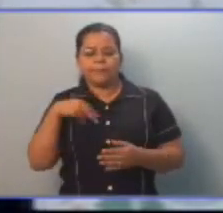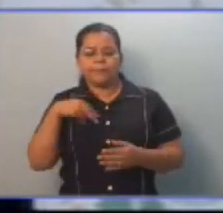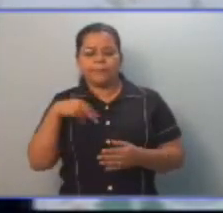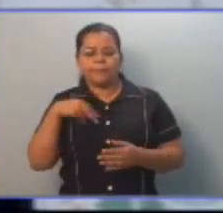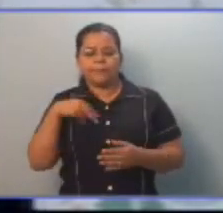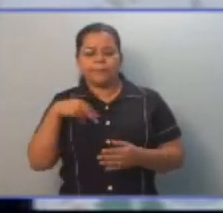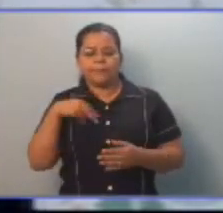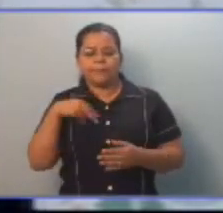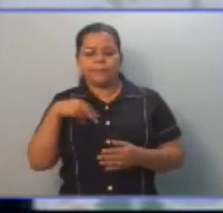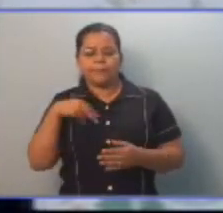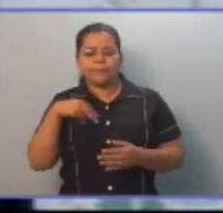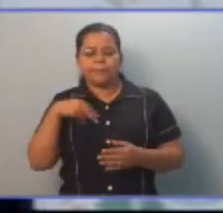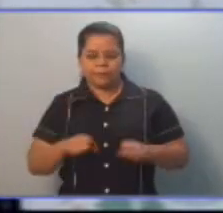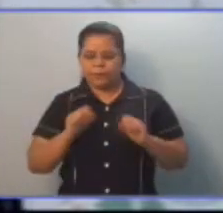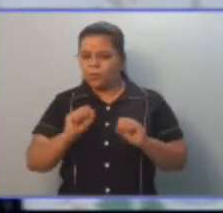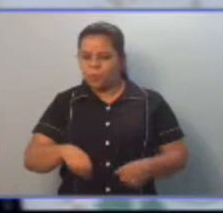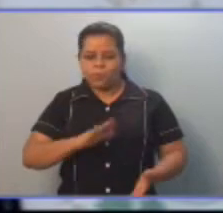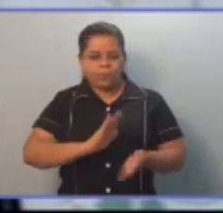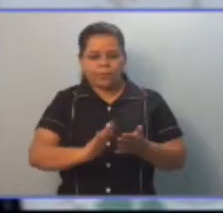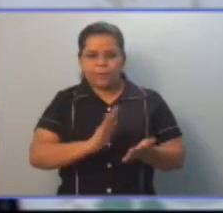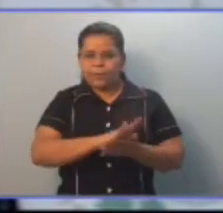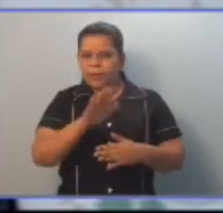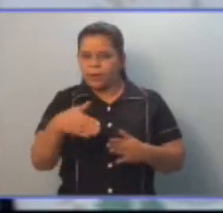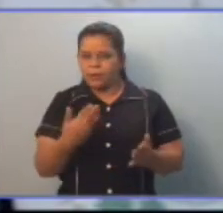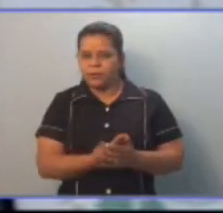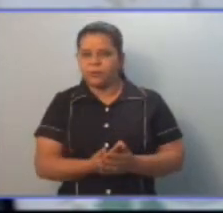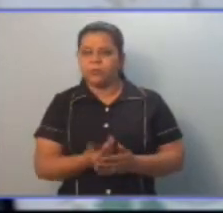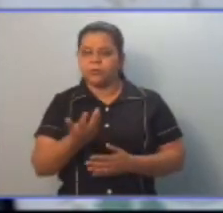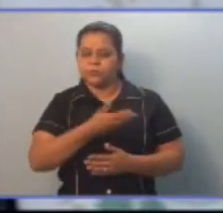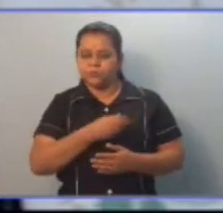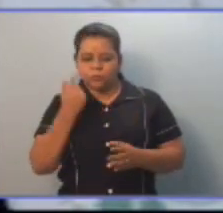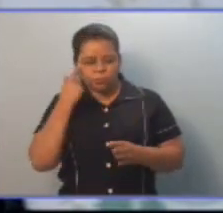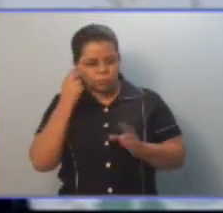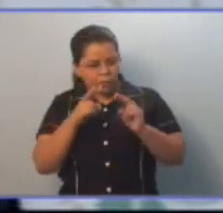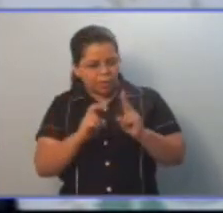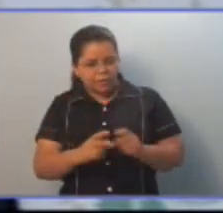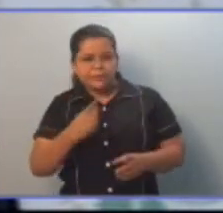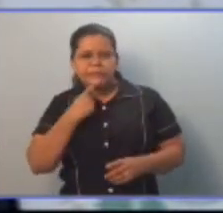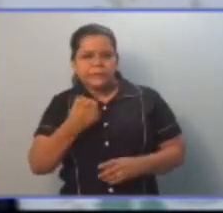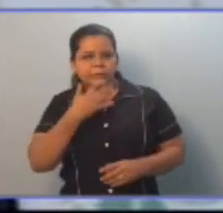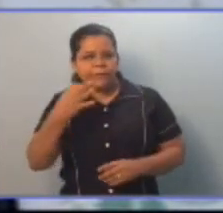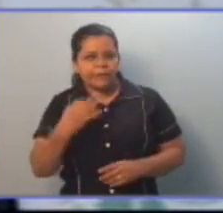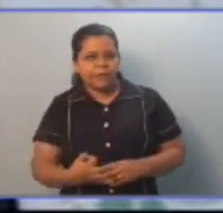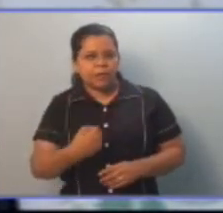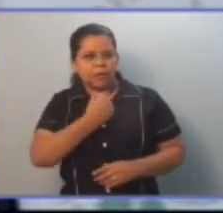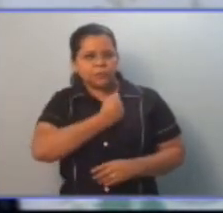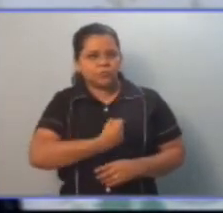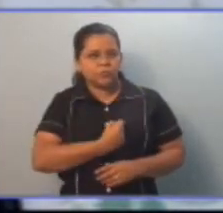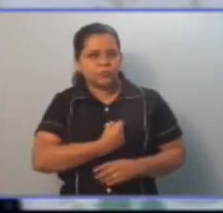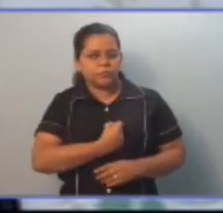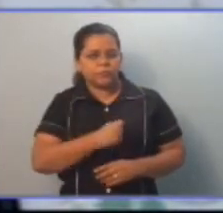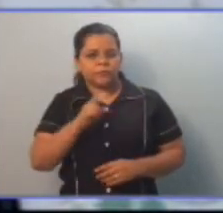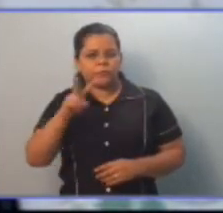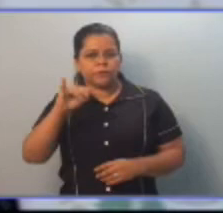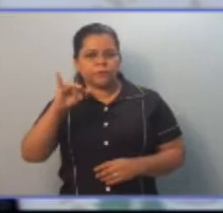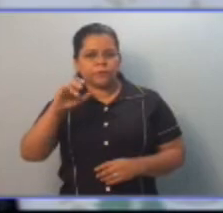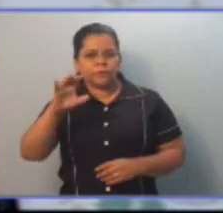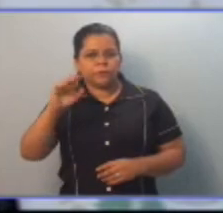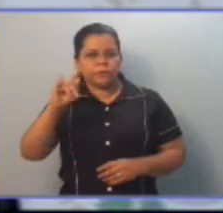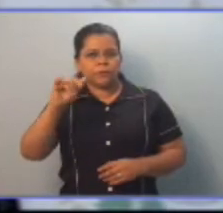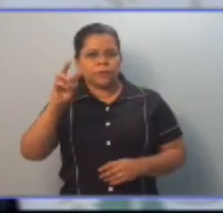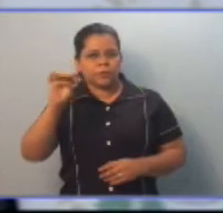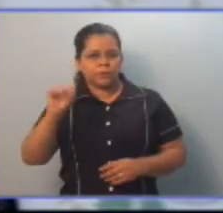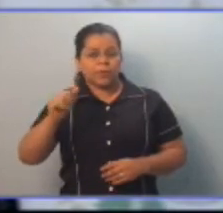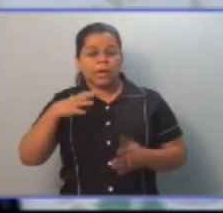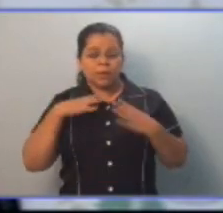tener dinero para poder resarcir los daños a todos. Hay que hacer un estudio de quiénes son realmente víctimas, y el Estado